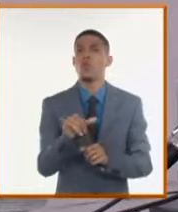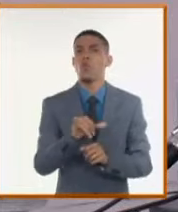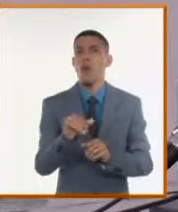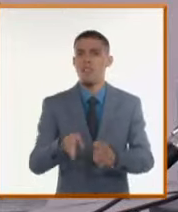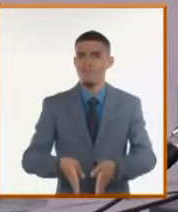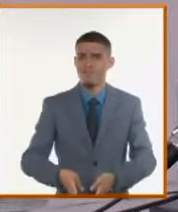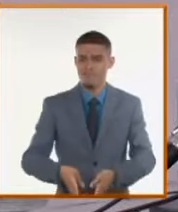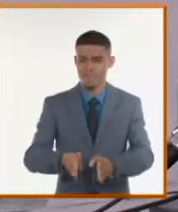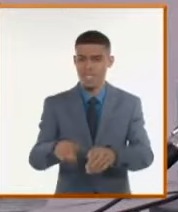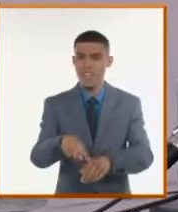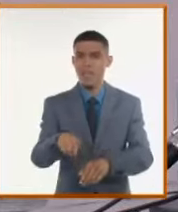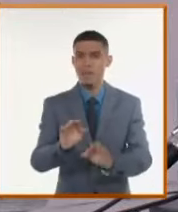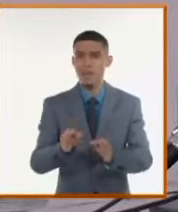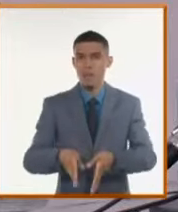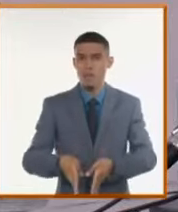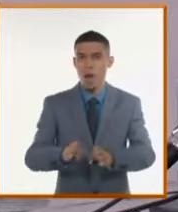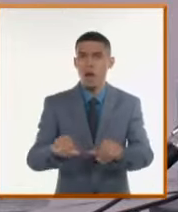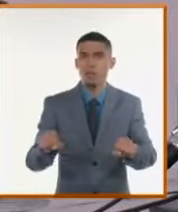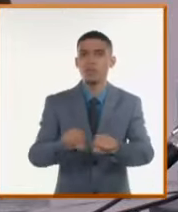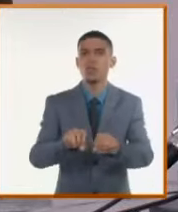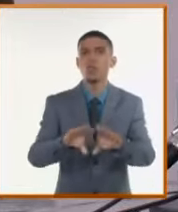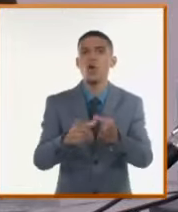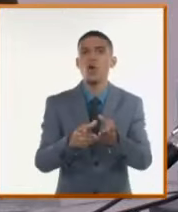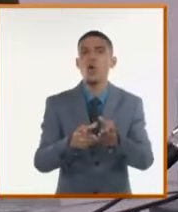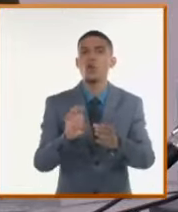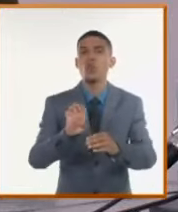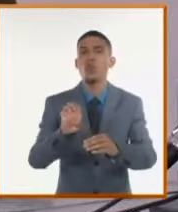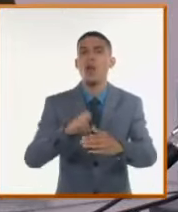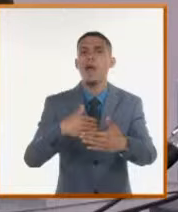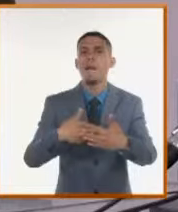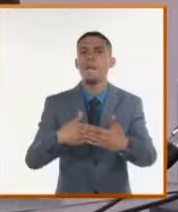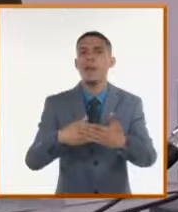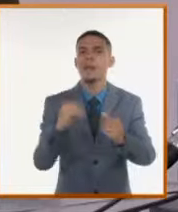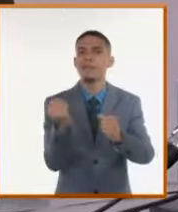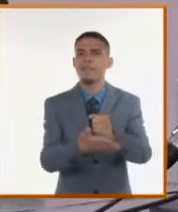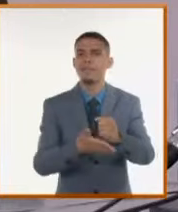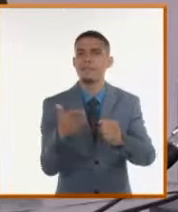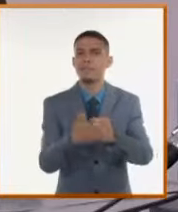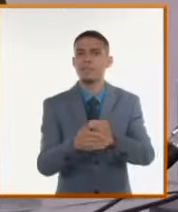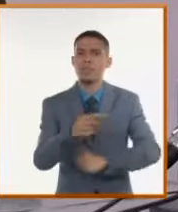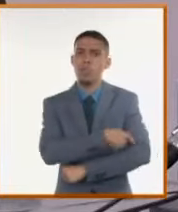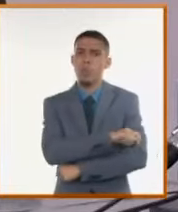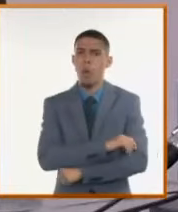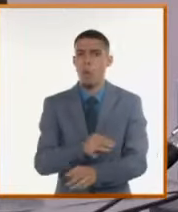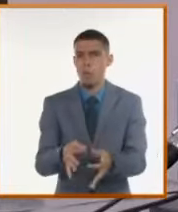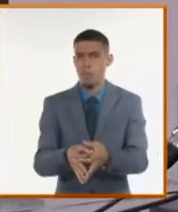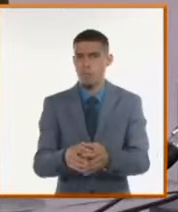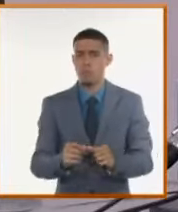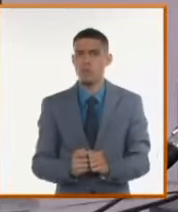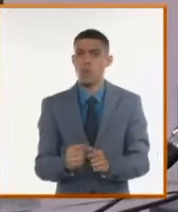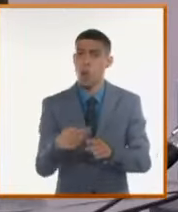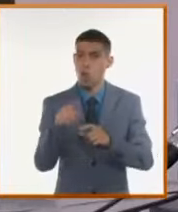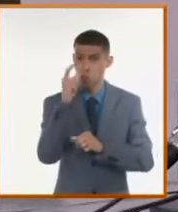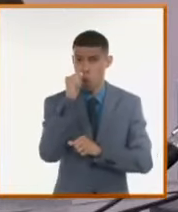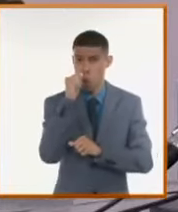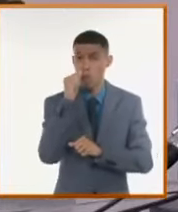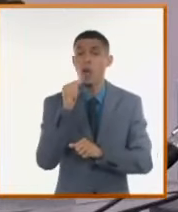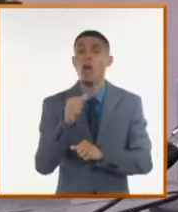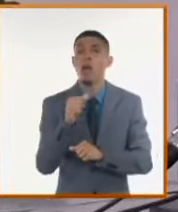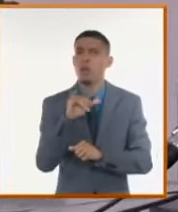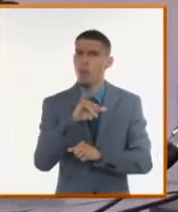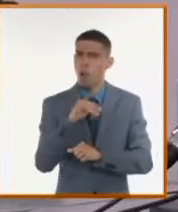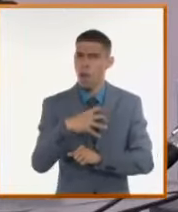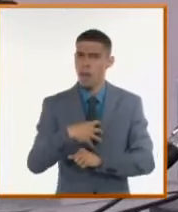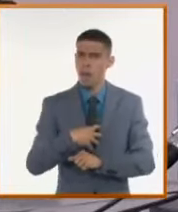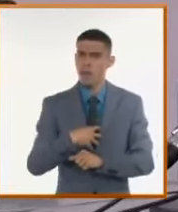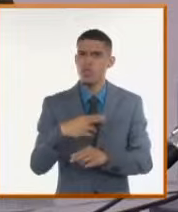férreas que conectaban a todos los centrales azucareros con Los poblados pequeños dice él mientras tanto a una persona que se presenta